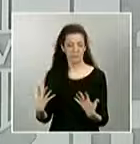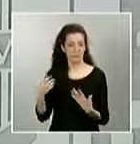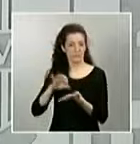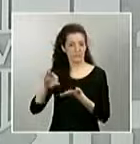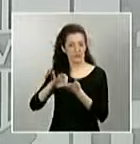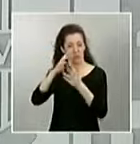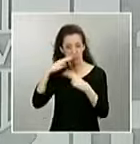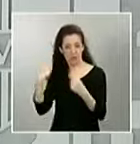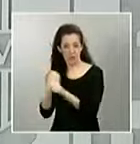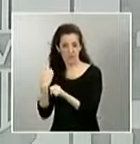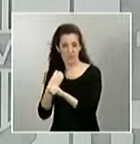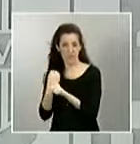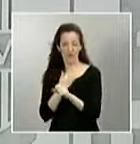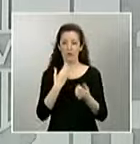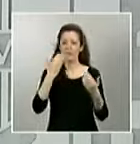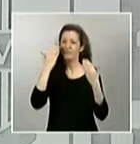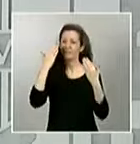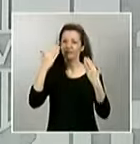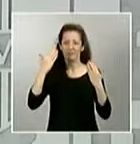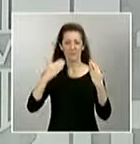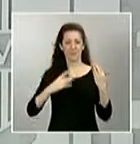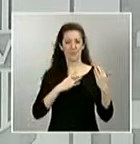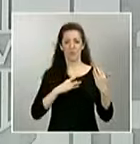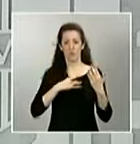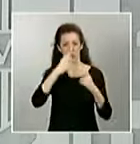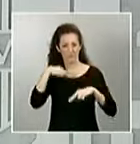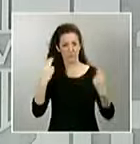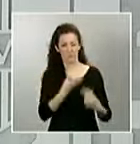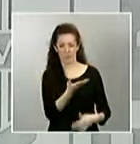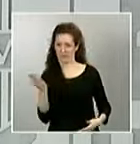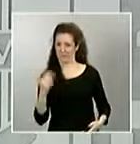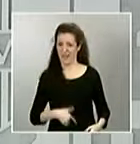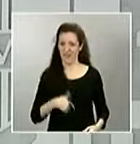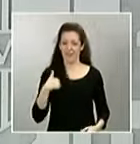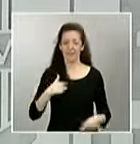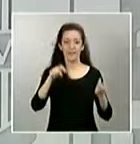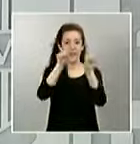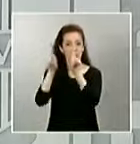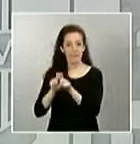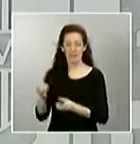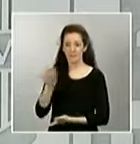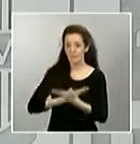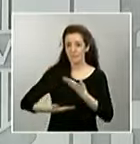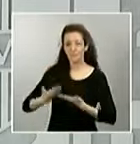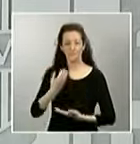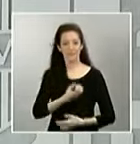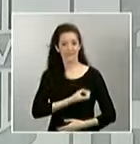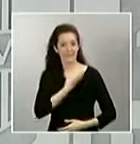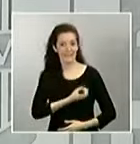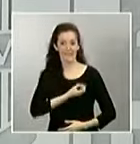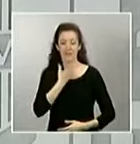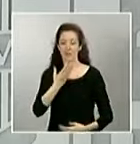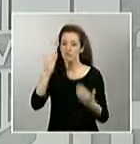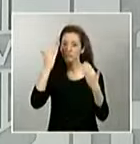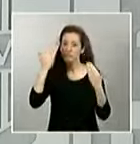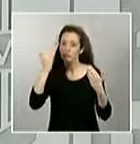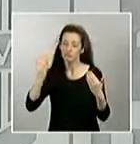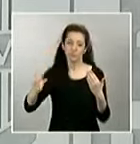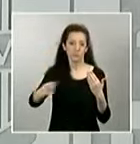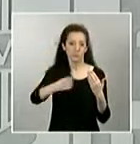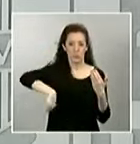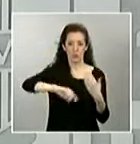pública en general, a las empresas colaboradoras, a los sindicatos, a todo el mundo porque con datos se evidencia que está